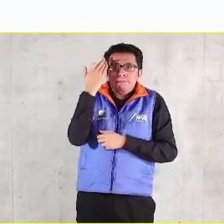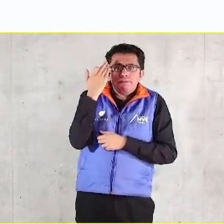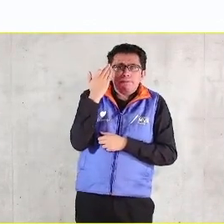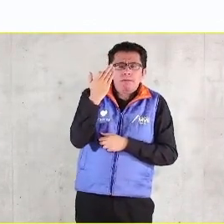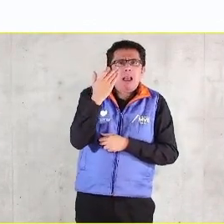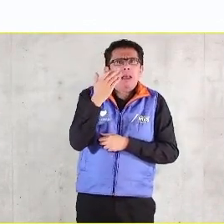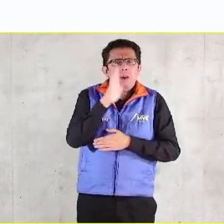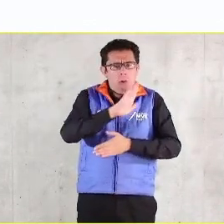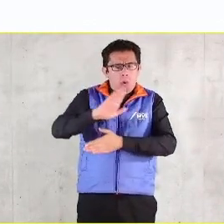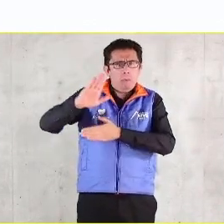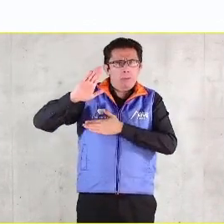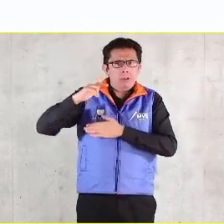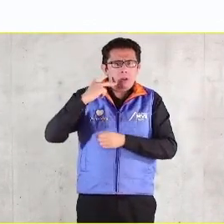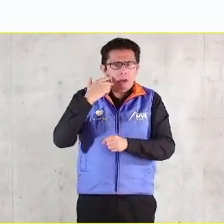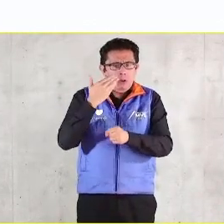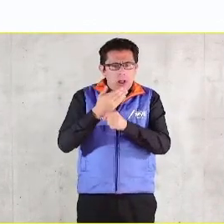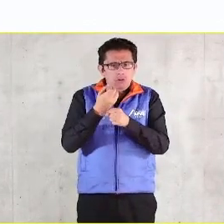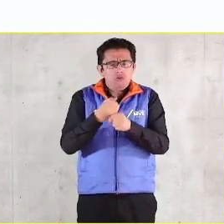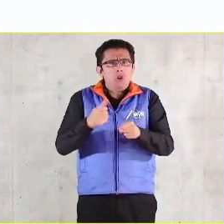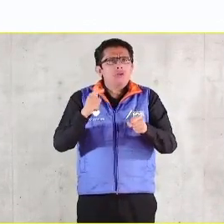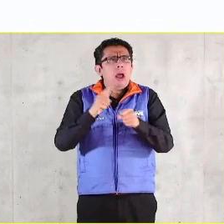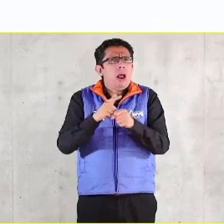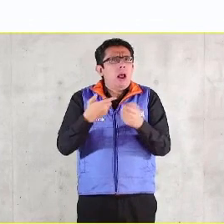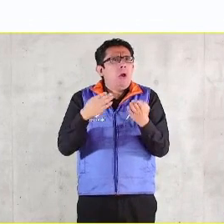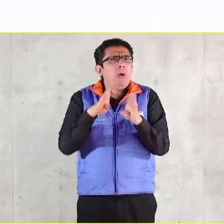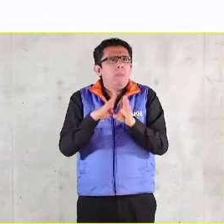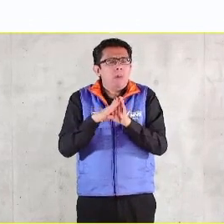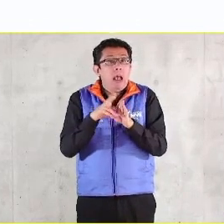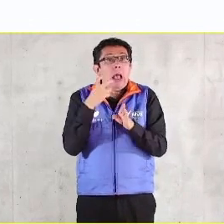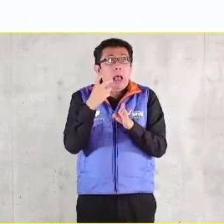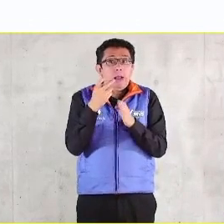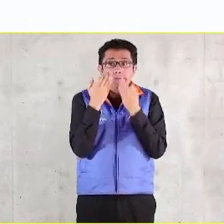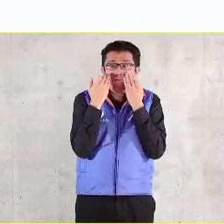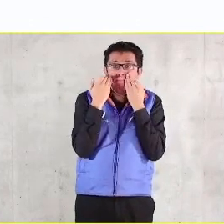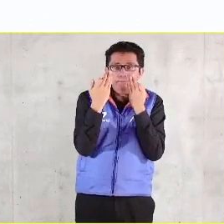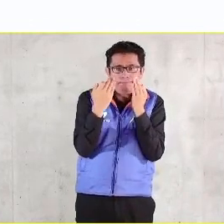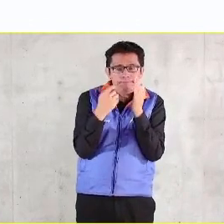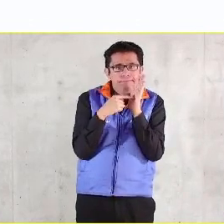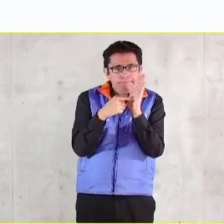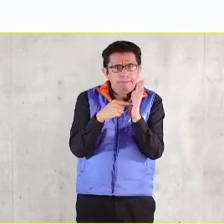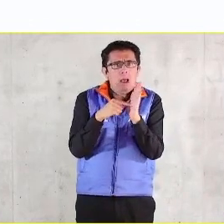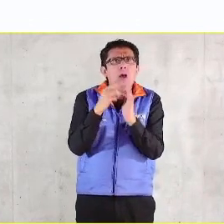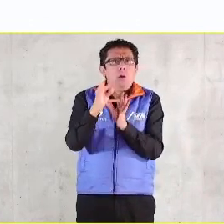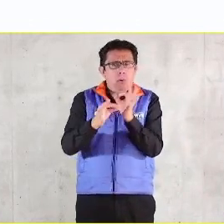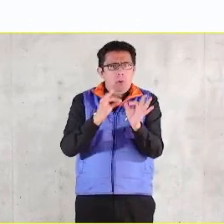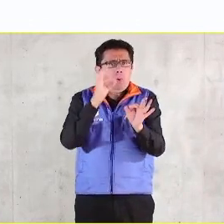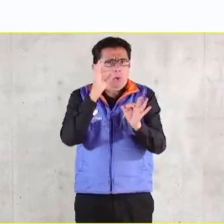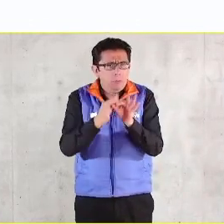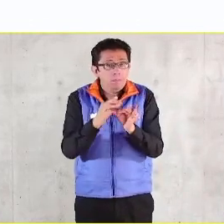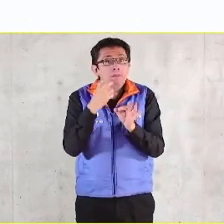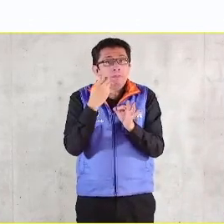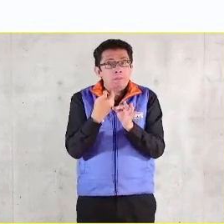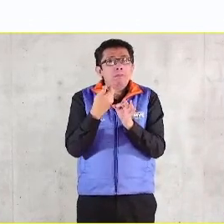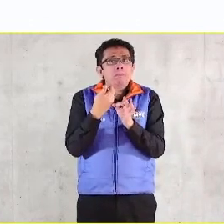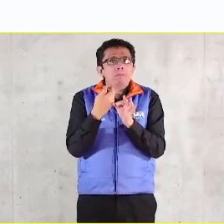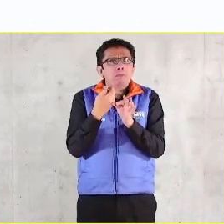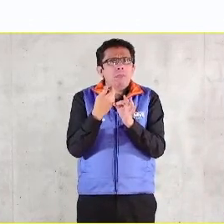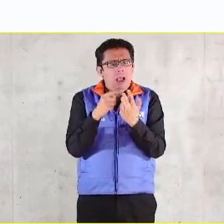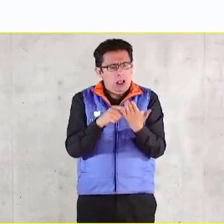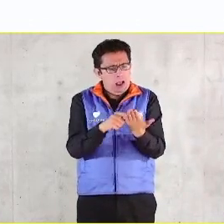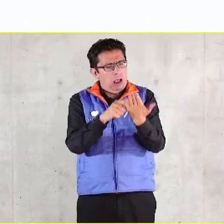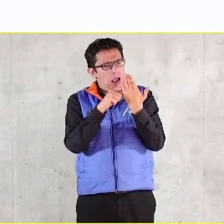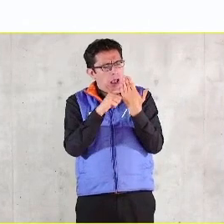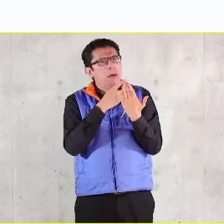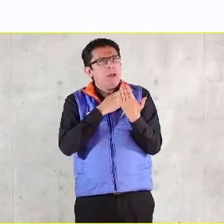compromiso de la responsabilidad social ha estado basado en el cumplimiento de las evidencias. Y esas evidencias de alguna manera nos dicen